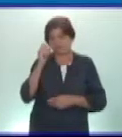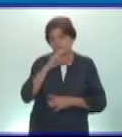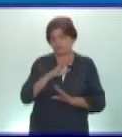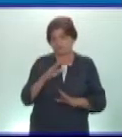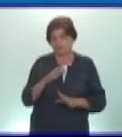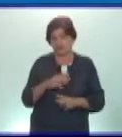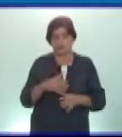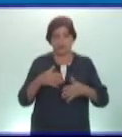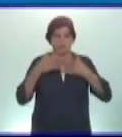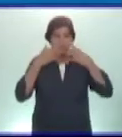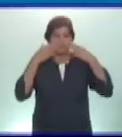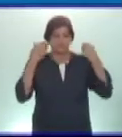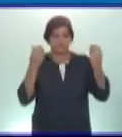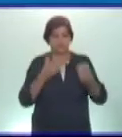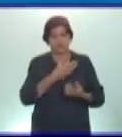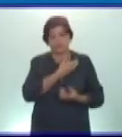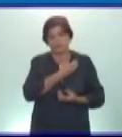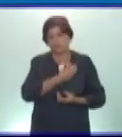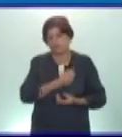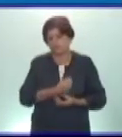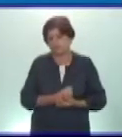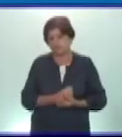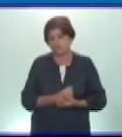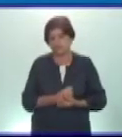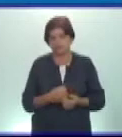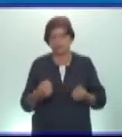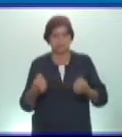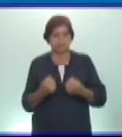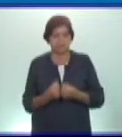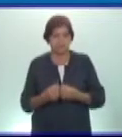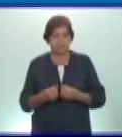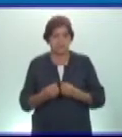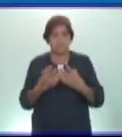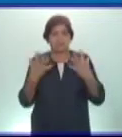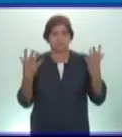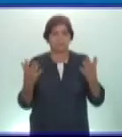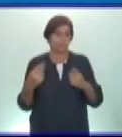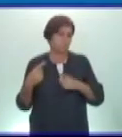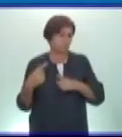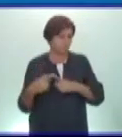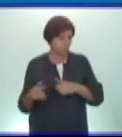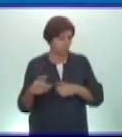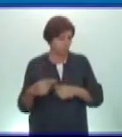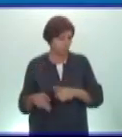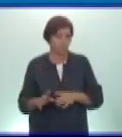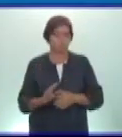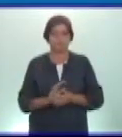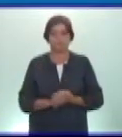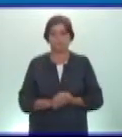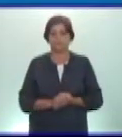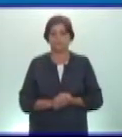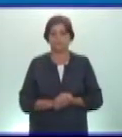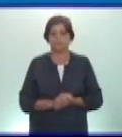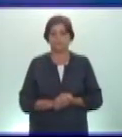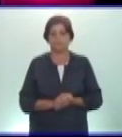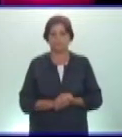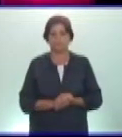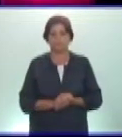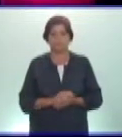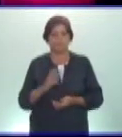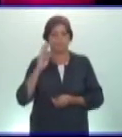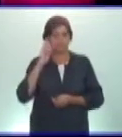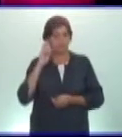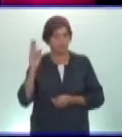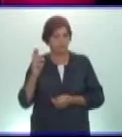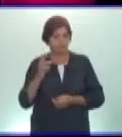triste, accidental, imprevisto, sorpresivo, etc. Vamos entonces a recordar